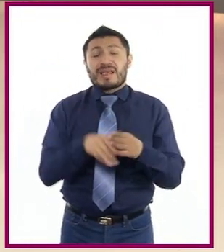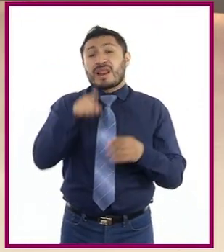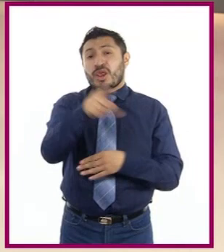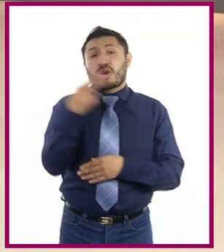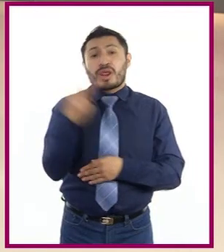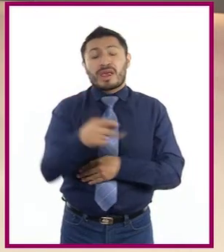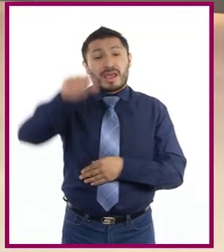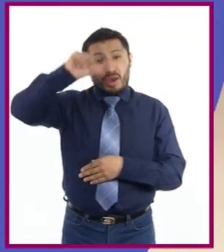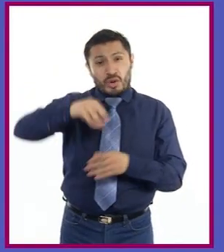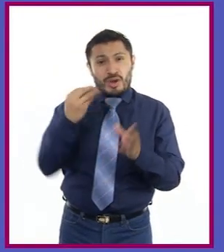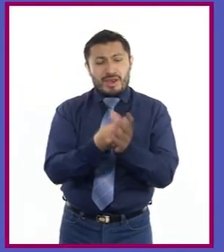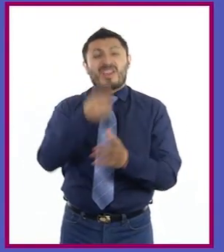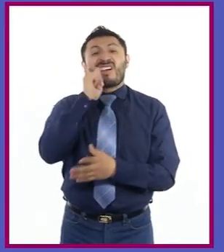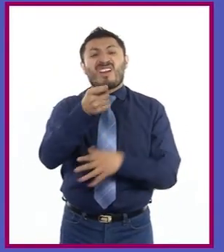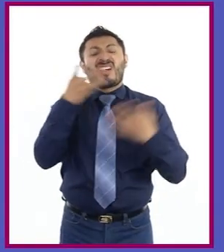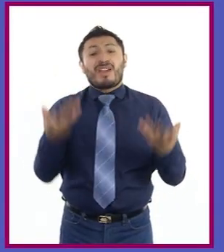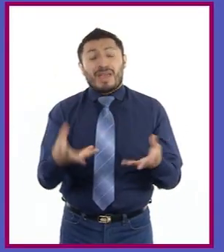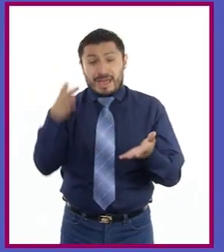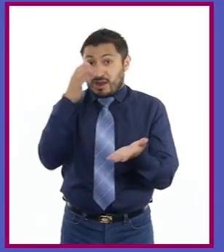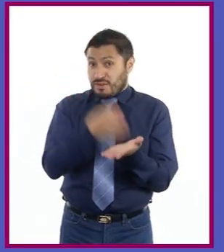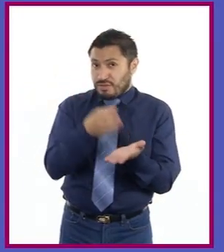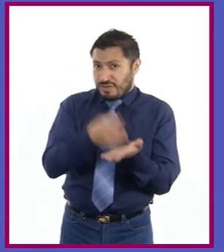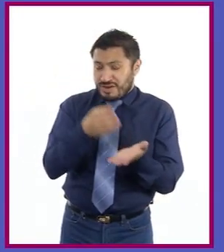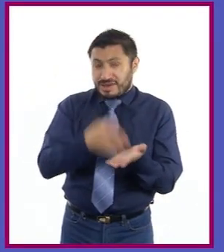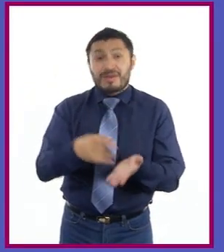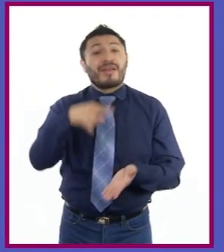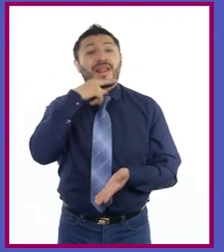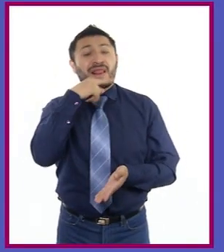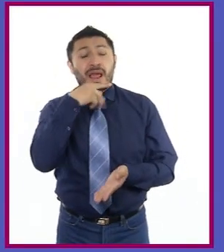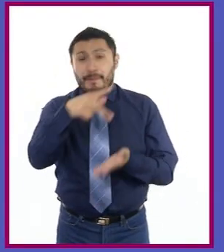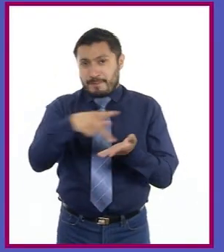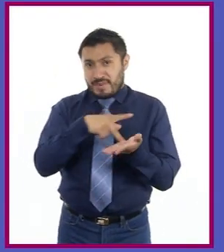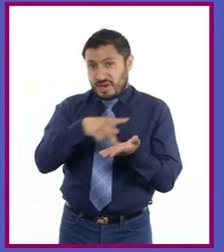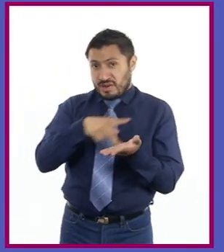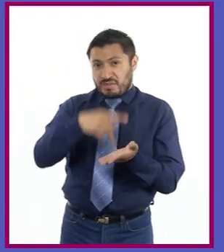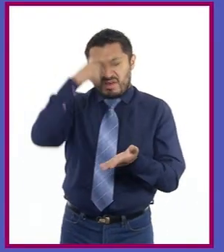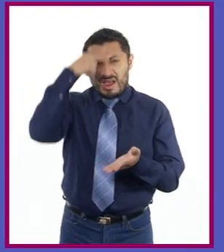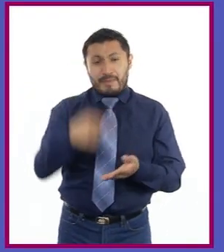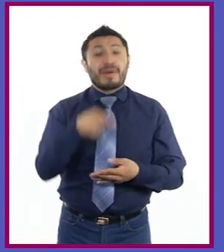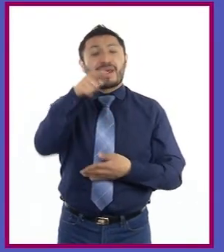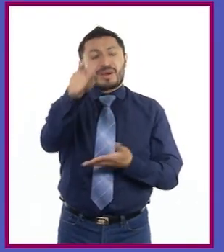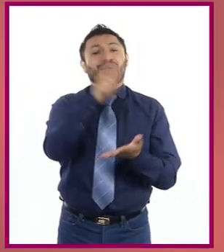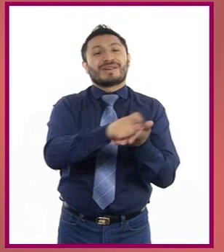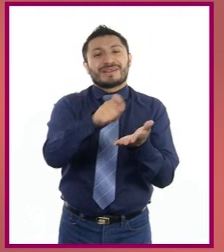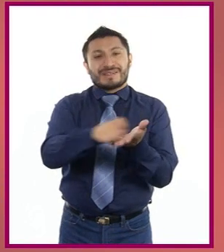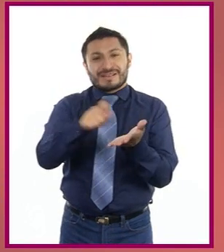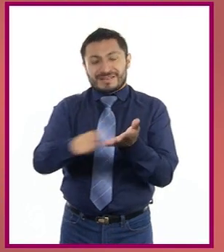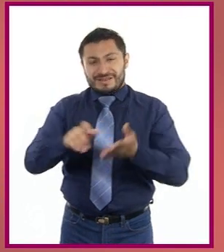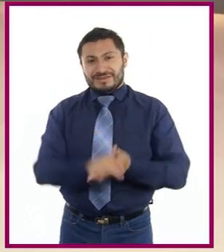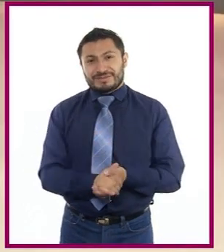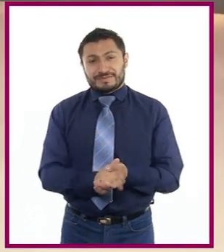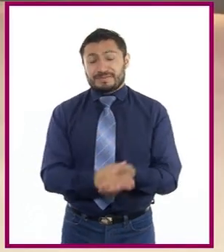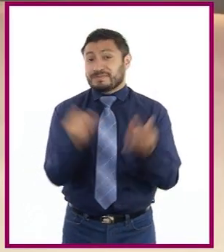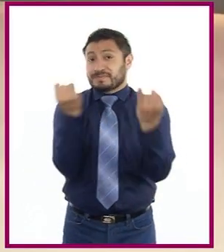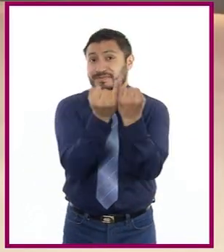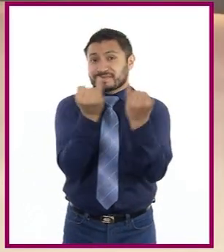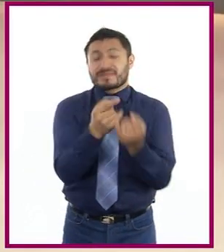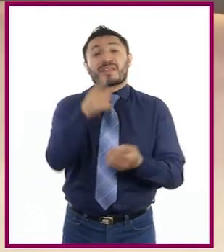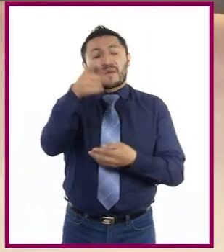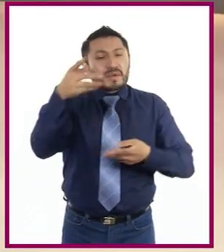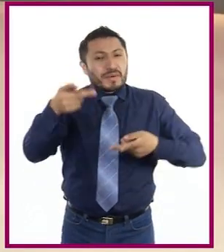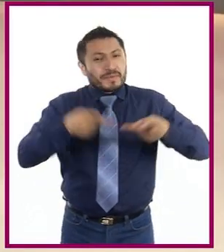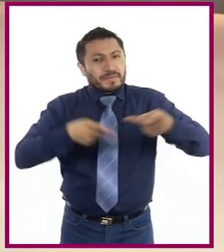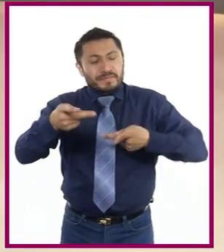para esta sesión son cuaderno y lápiz o bolígrafo para que puedan tomar notas. También tengan a la mano